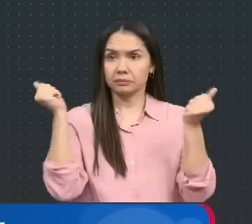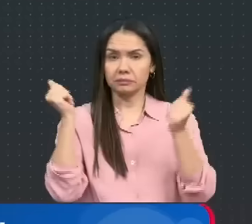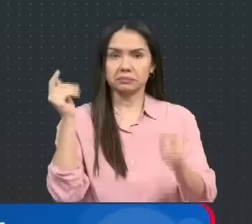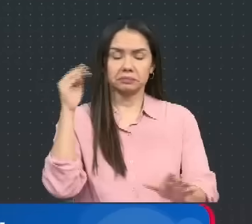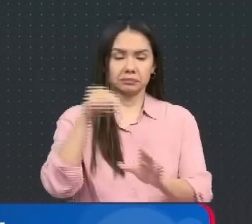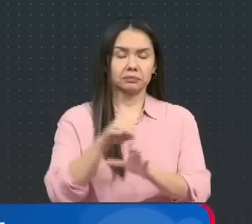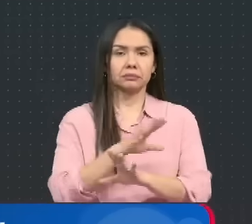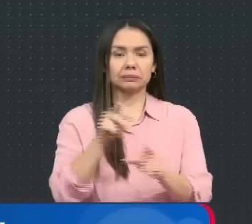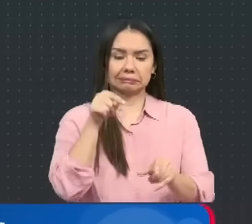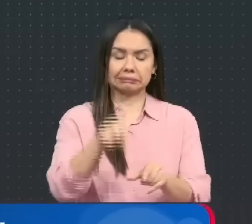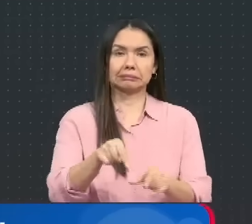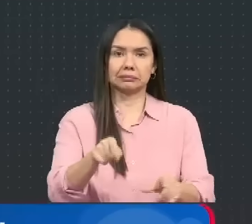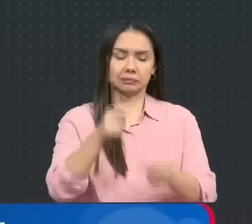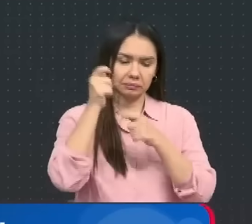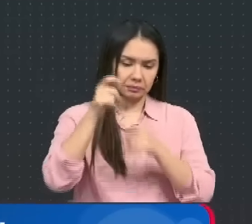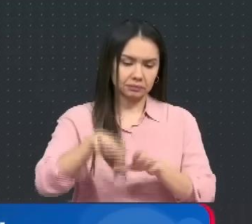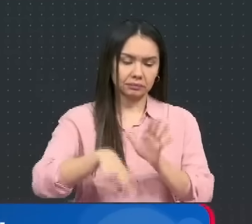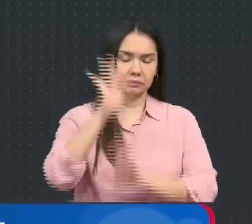desaparecido.